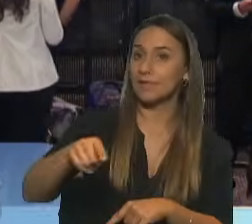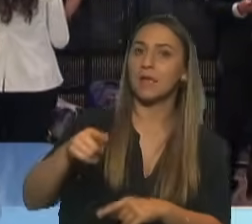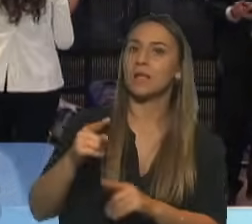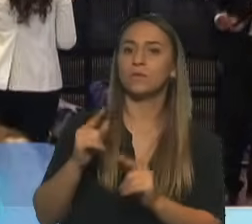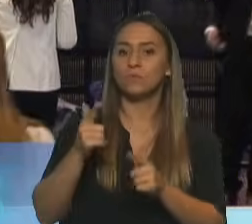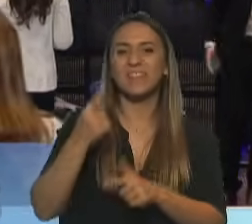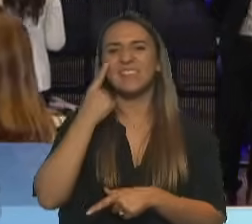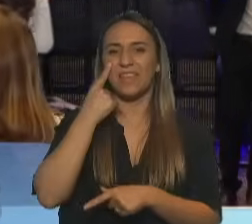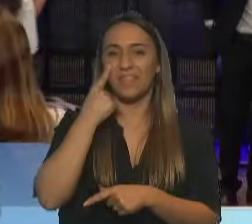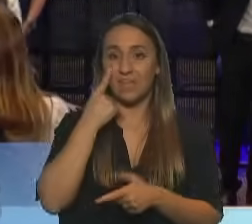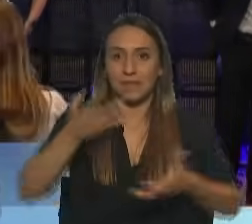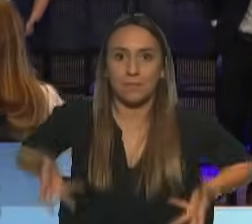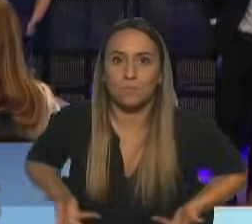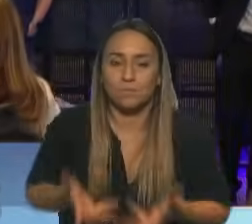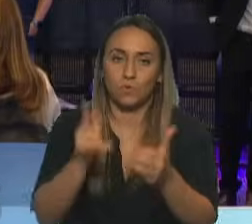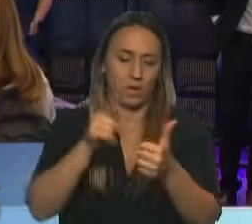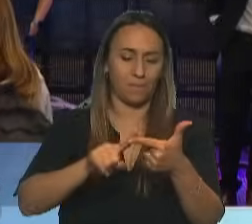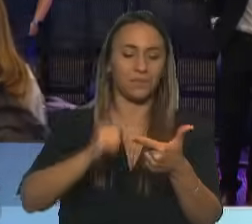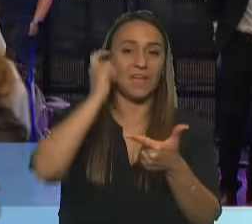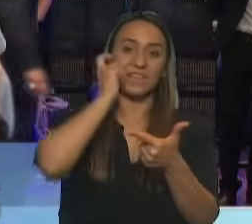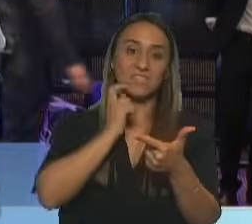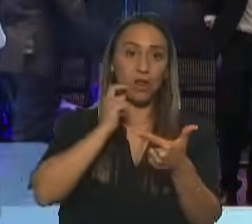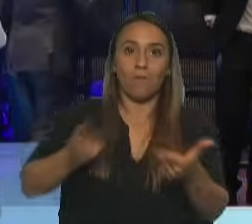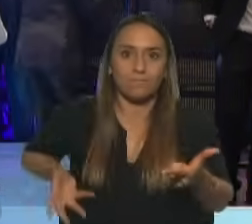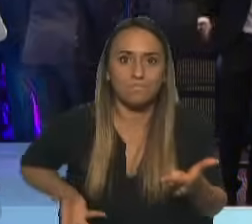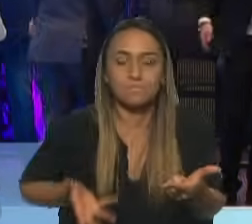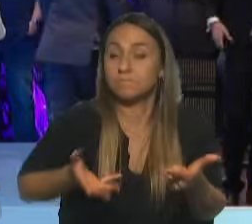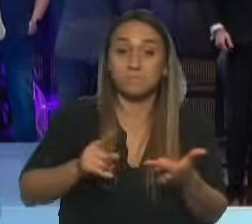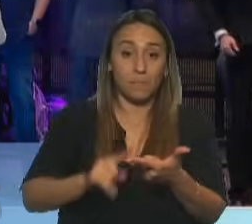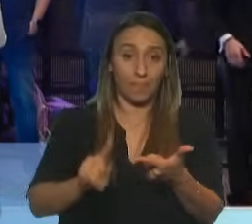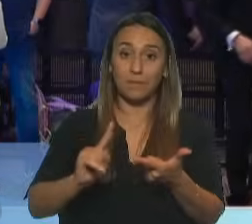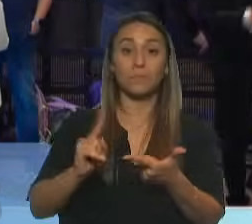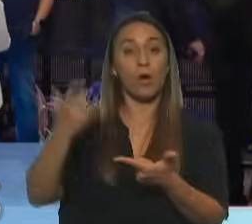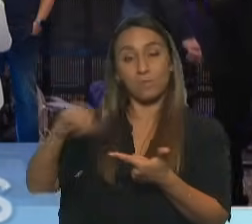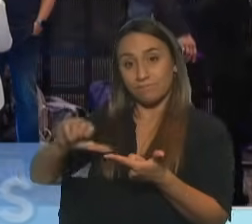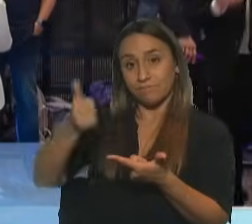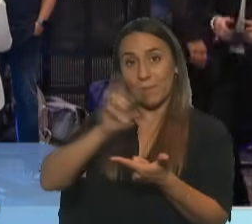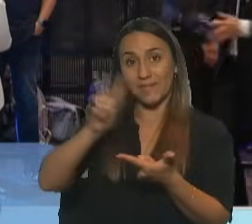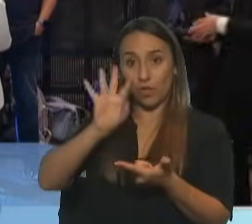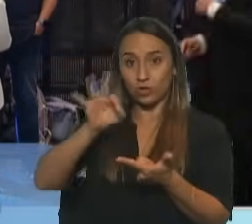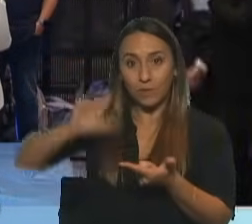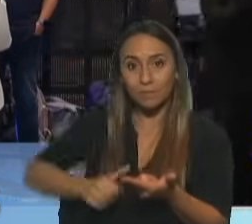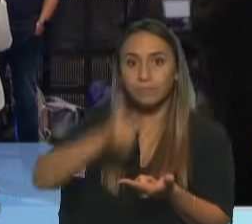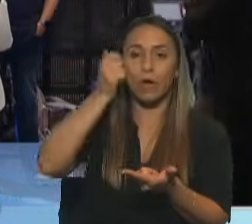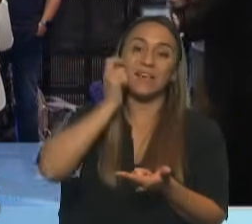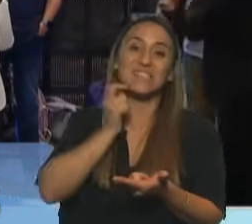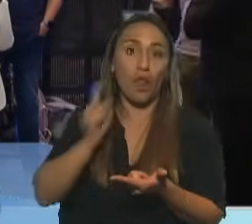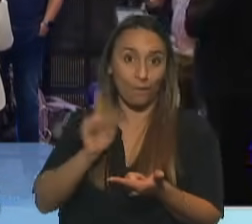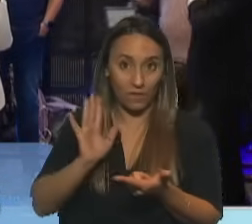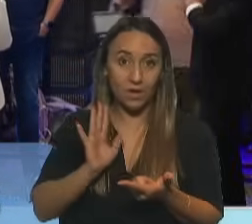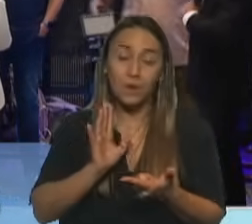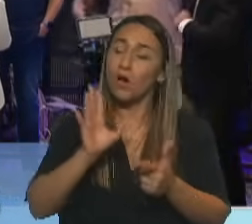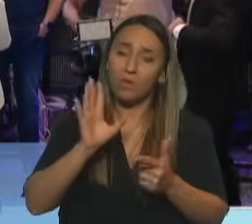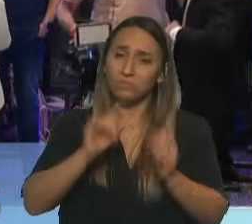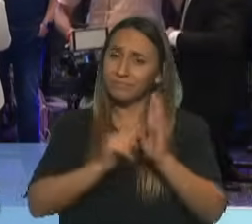los intendentes, Exacto. no tracciona Axel gobernador Kicillof, el ganador. gobernador que fue reelecto en las elecciones del 22 de octubre pasado. Sí. Sí, es cierto que es claro,